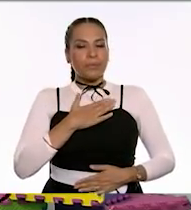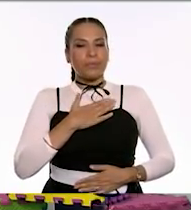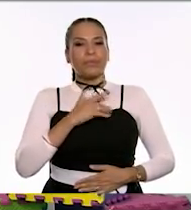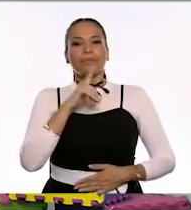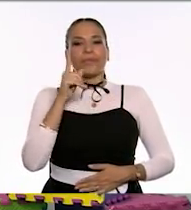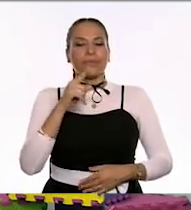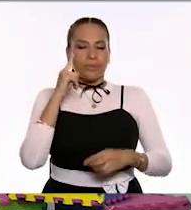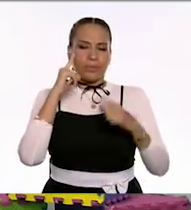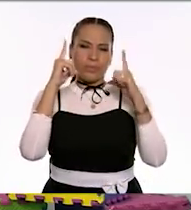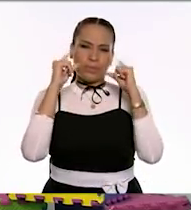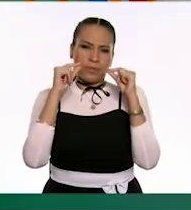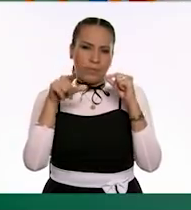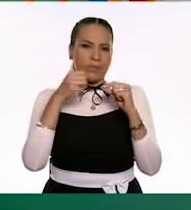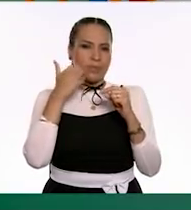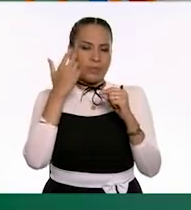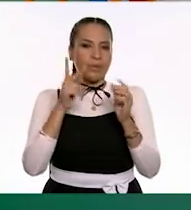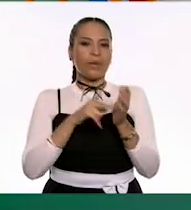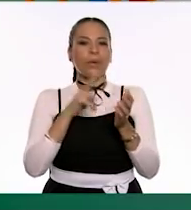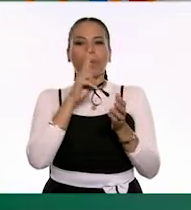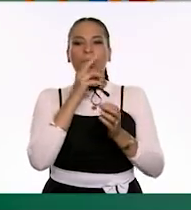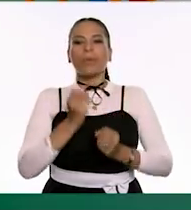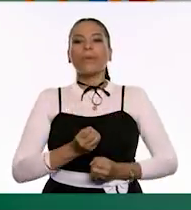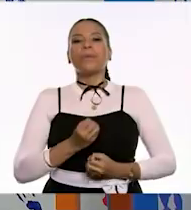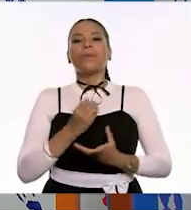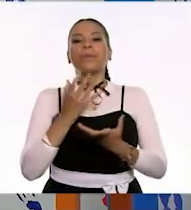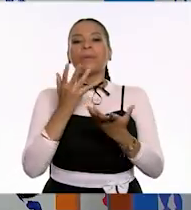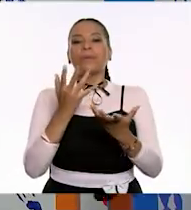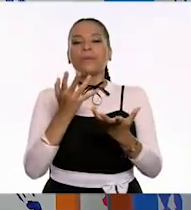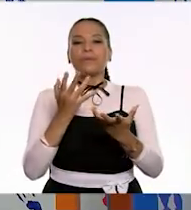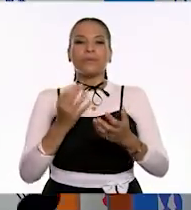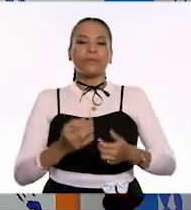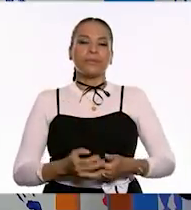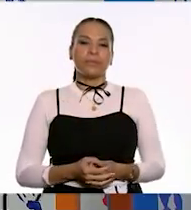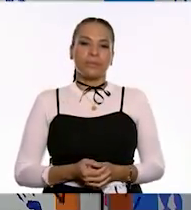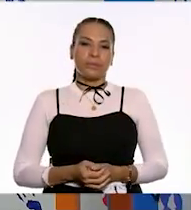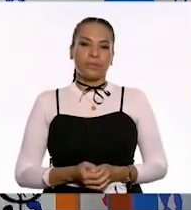Podemos cerrar los ojos y soltamos el aire.